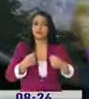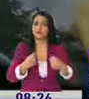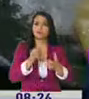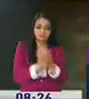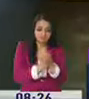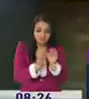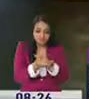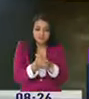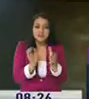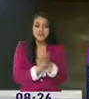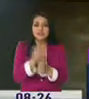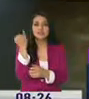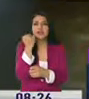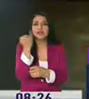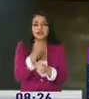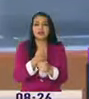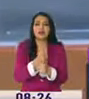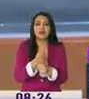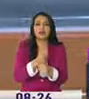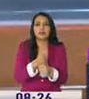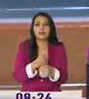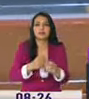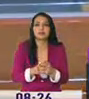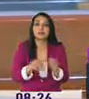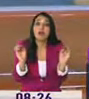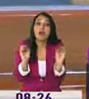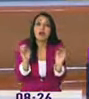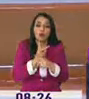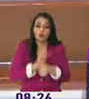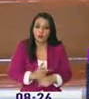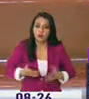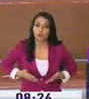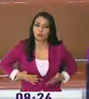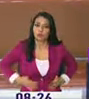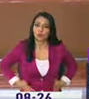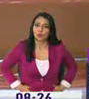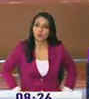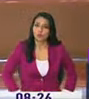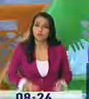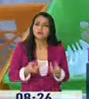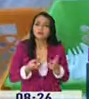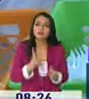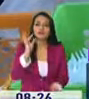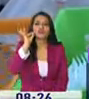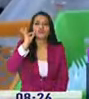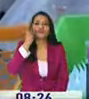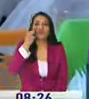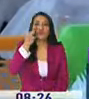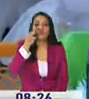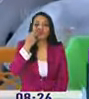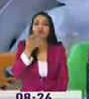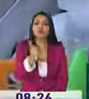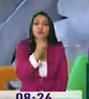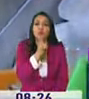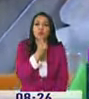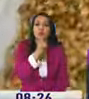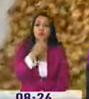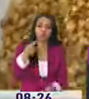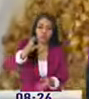de verde y café colado. O si es de los que cuida la figura, ¿qué le parece deleitarse con fruta, yogur y